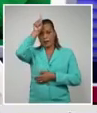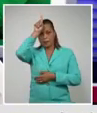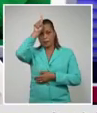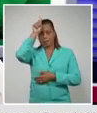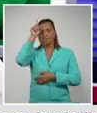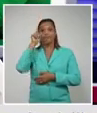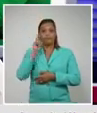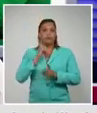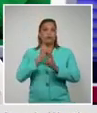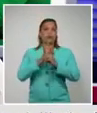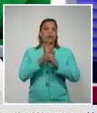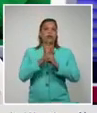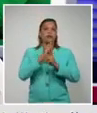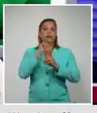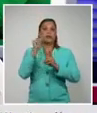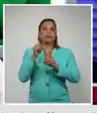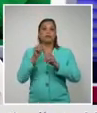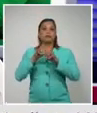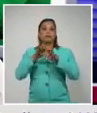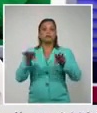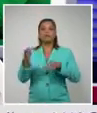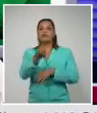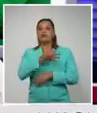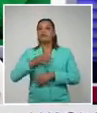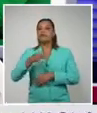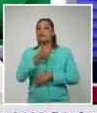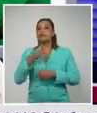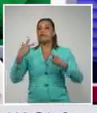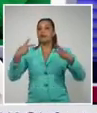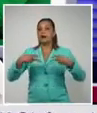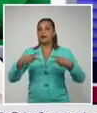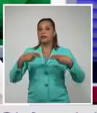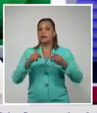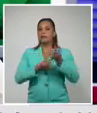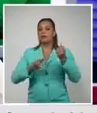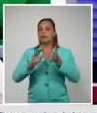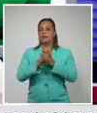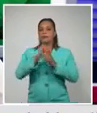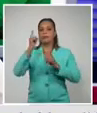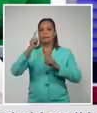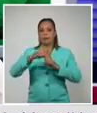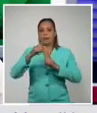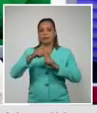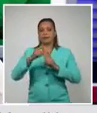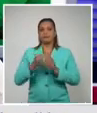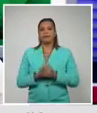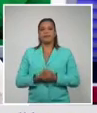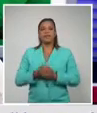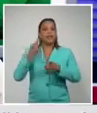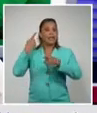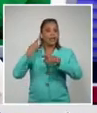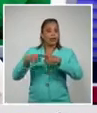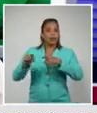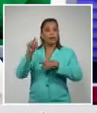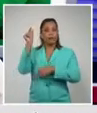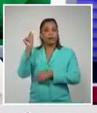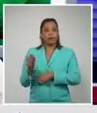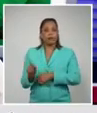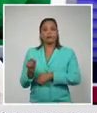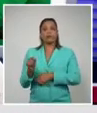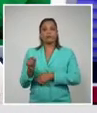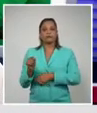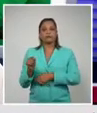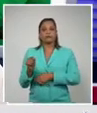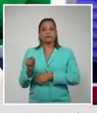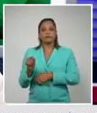transmisión autóctona del municipio Cárdenas, en la provincia de Matanzas. Y la otra persona, el otro